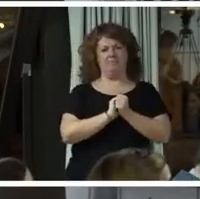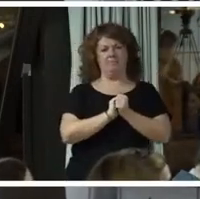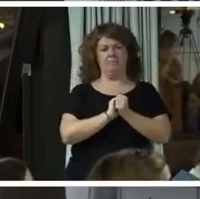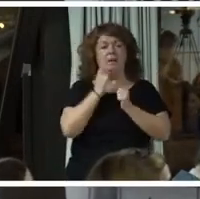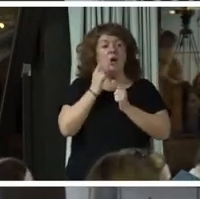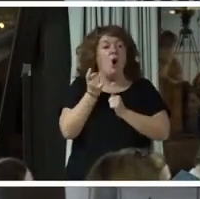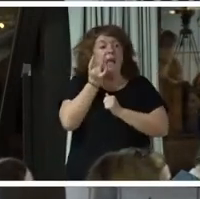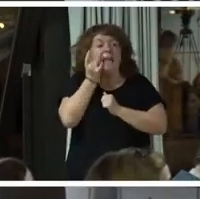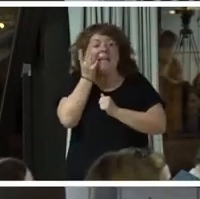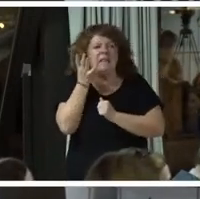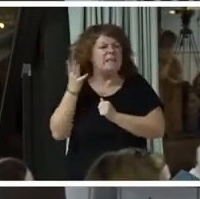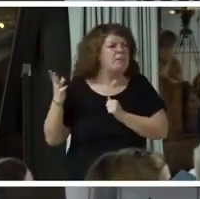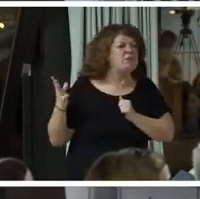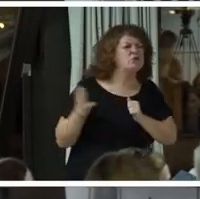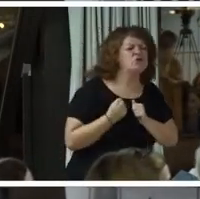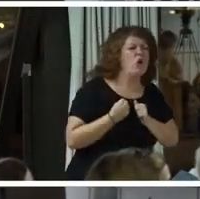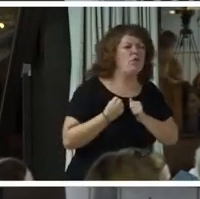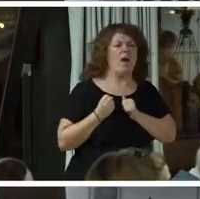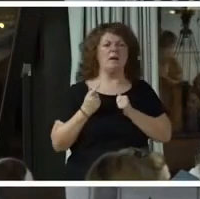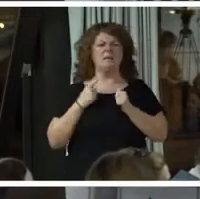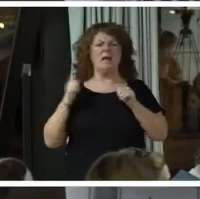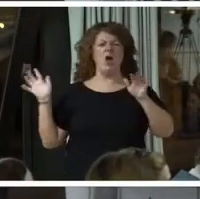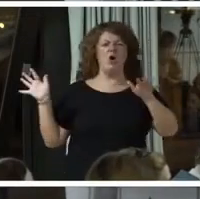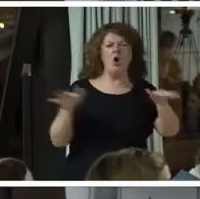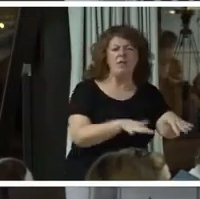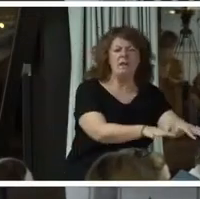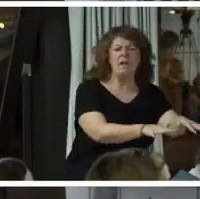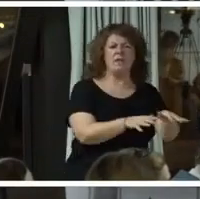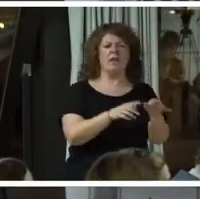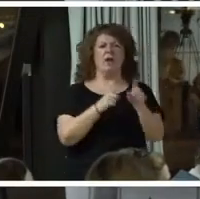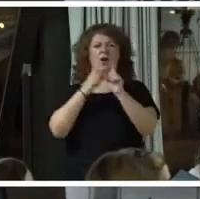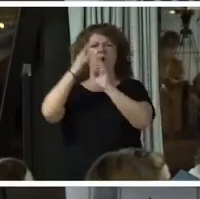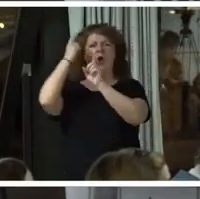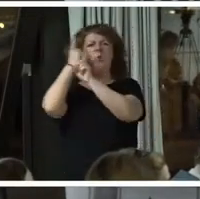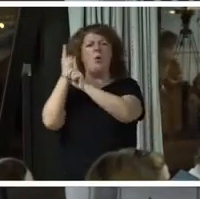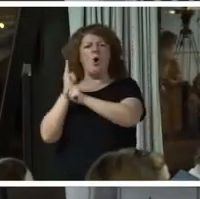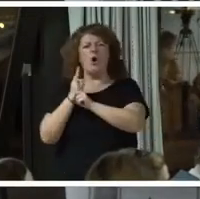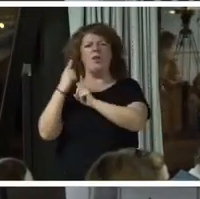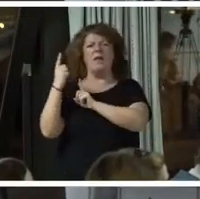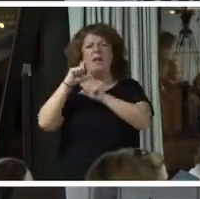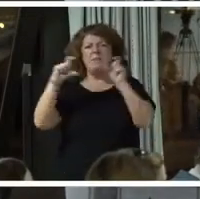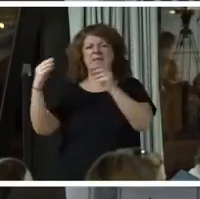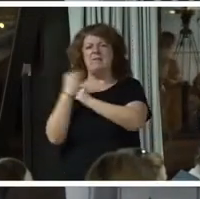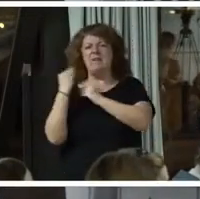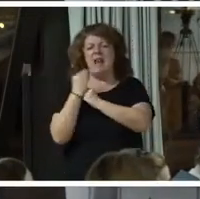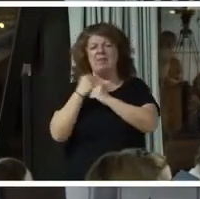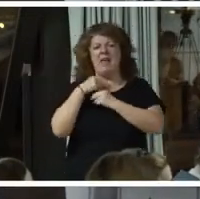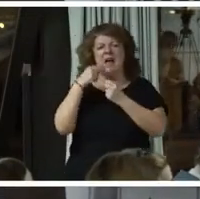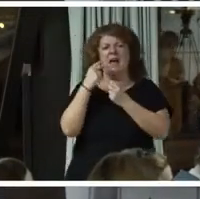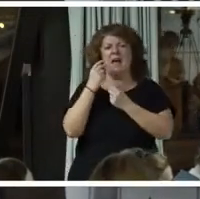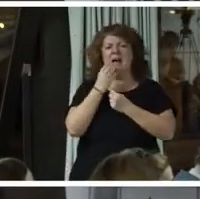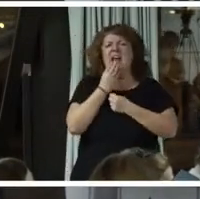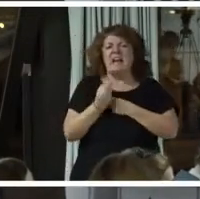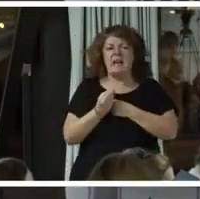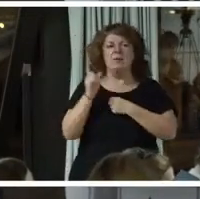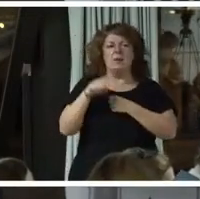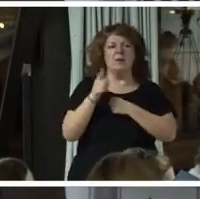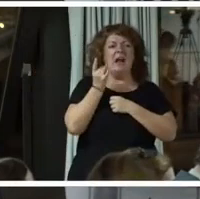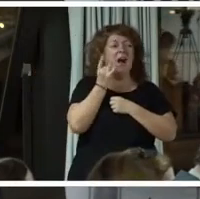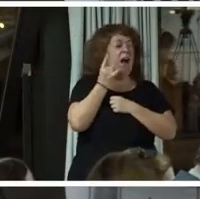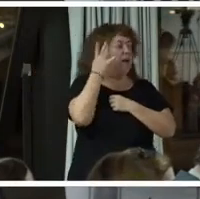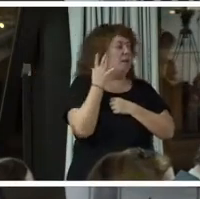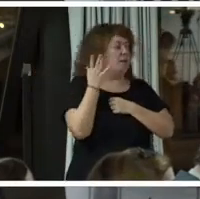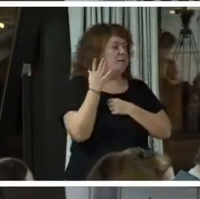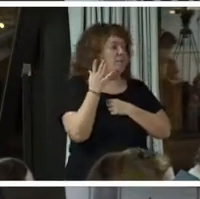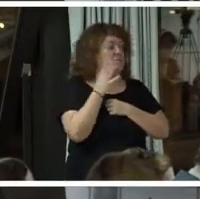iniciativas son necesarias las concentraciones el boicot a las empresas que están financiando Israel tamb tamb unas iniciativas muy